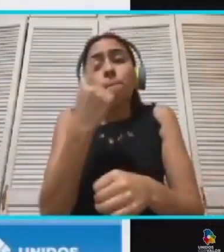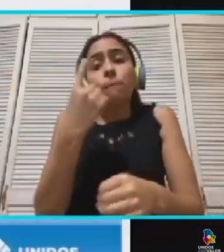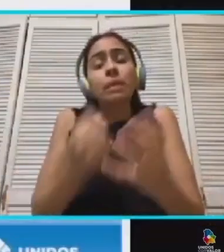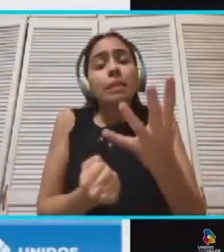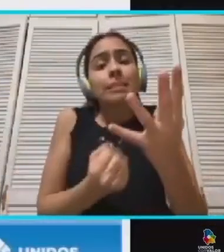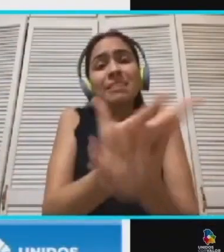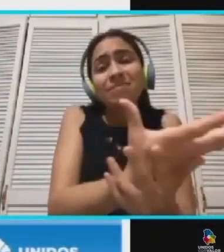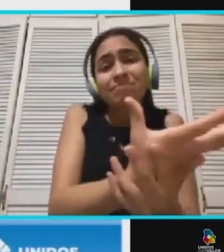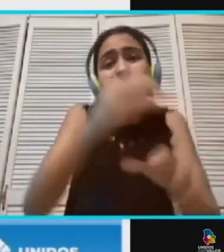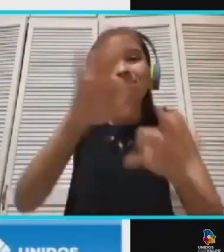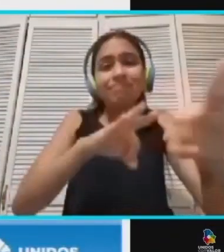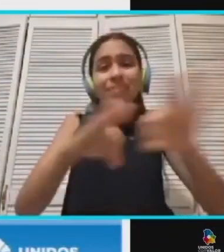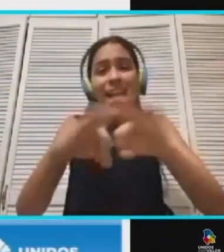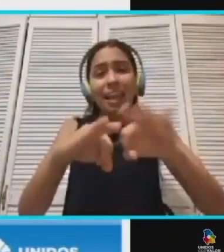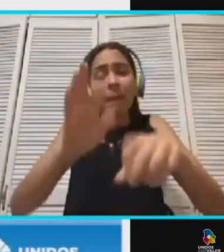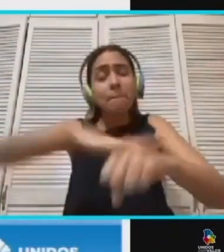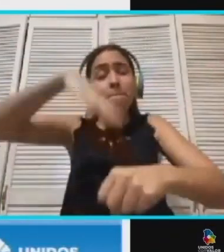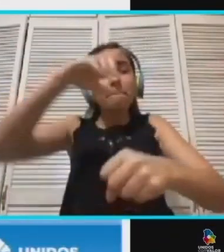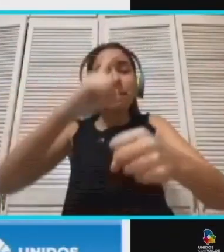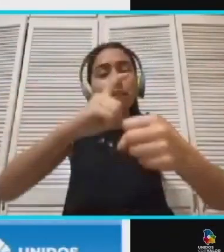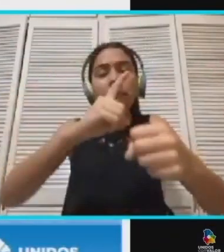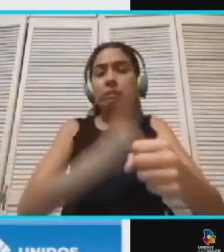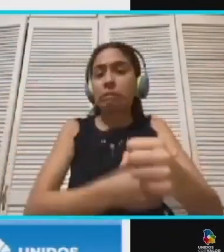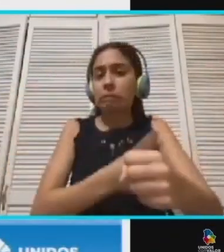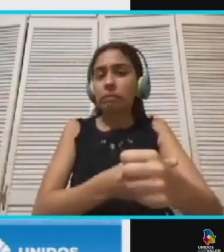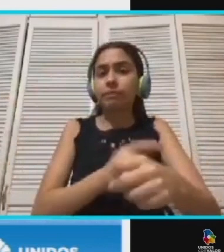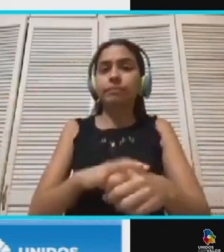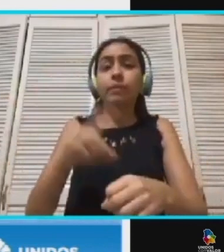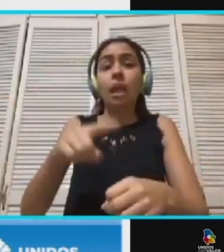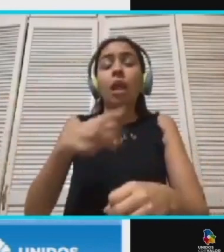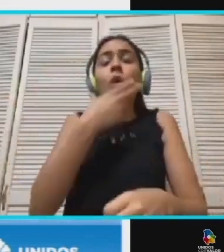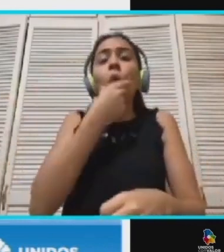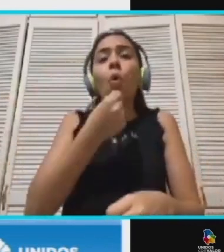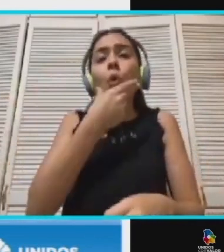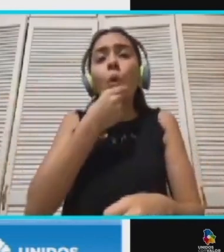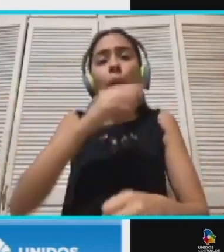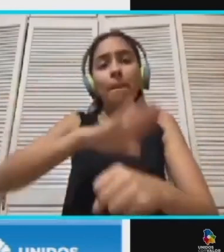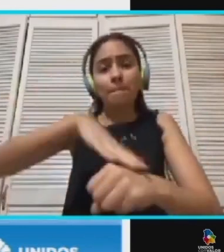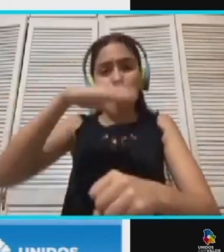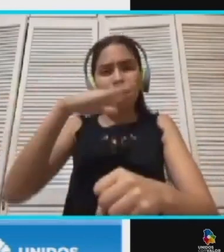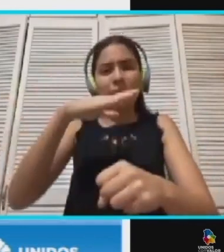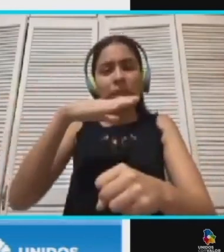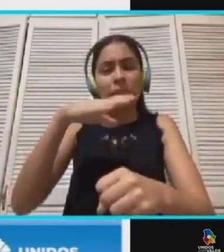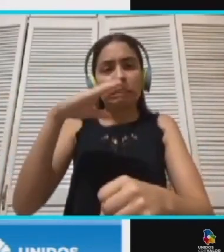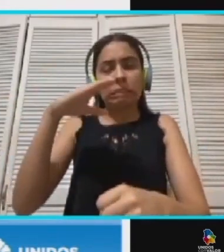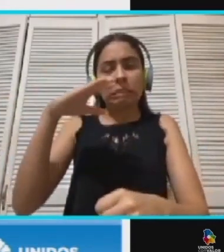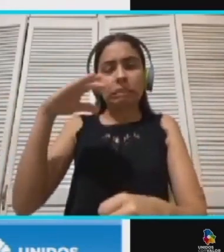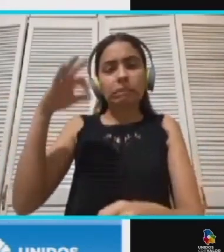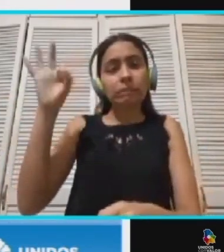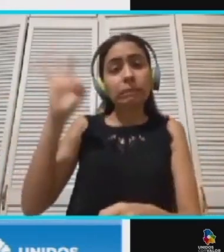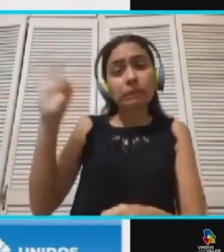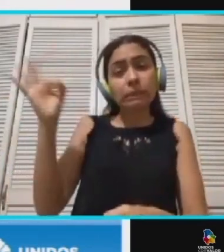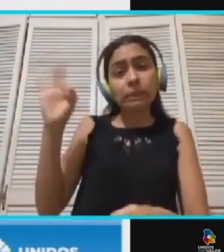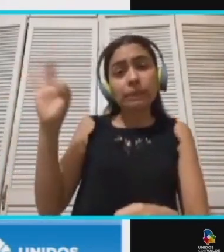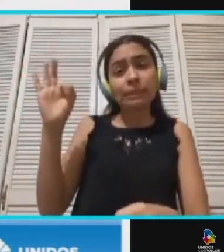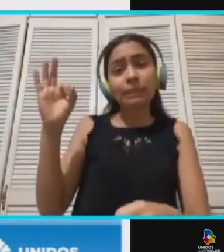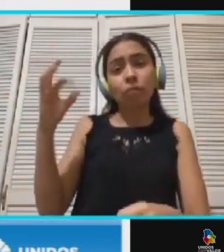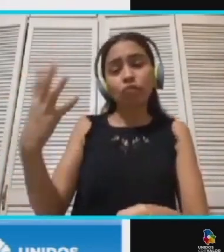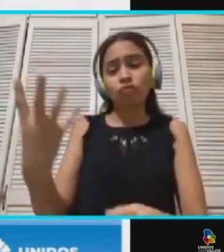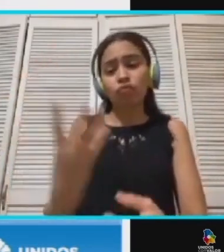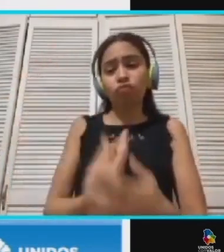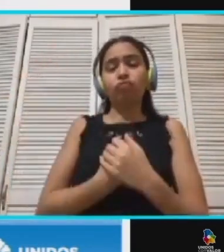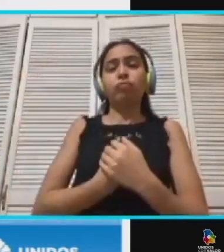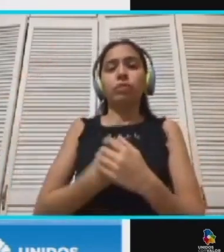sexo. El sexo masculino es más propenso a contraer la infección. Lo hemos dicho, una respuesta inmune diferente. La